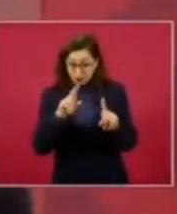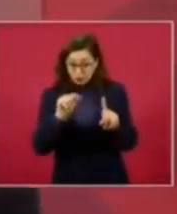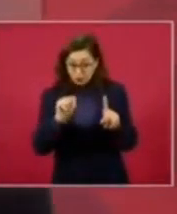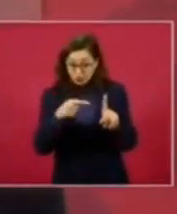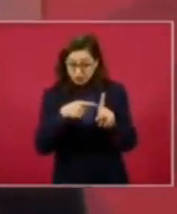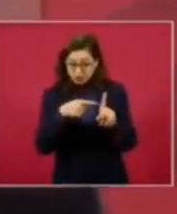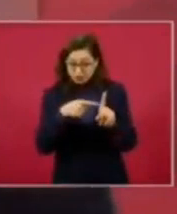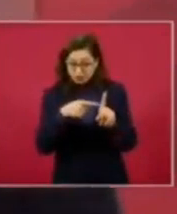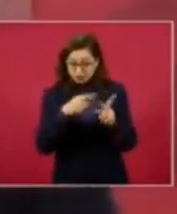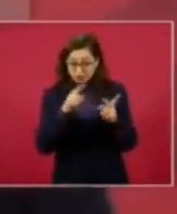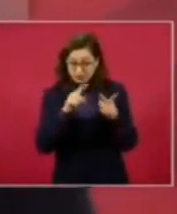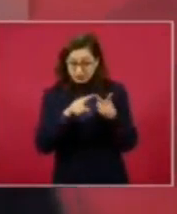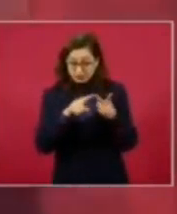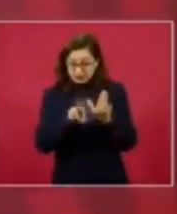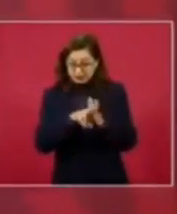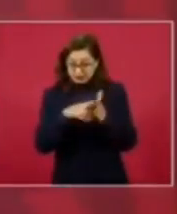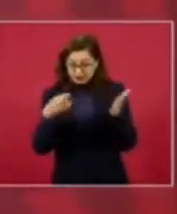no es el Reforma,